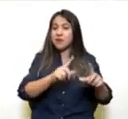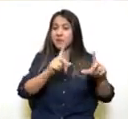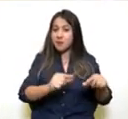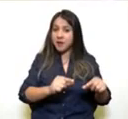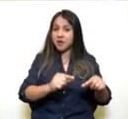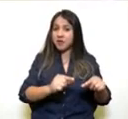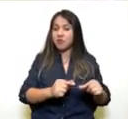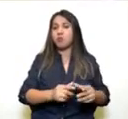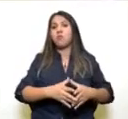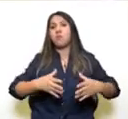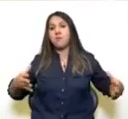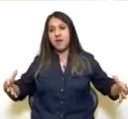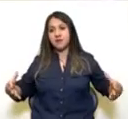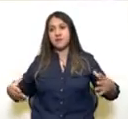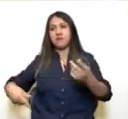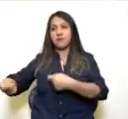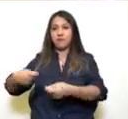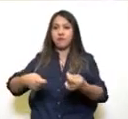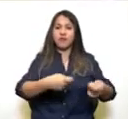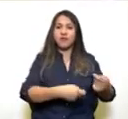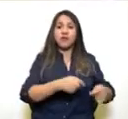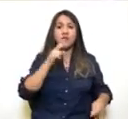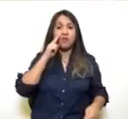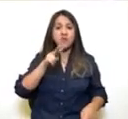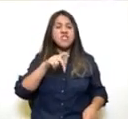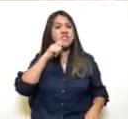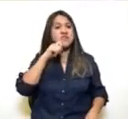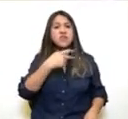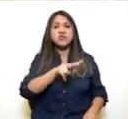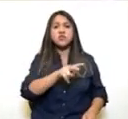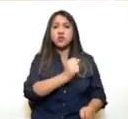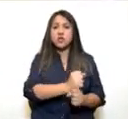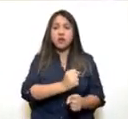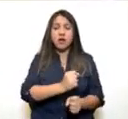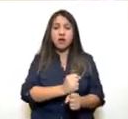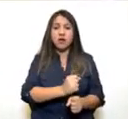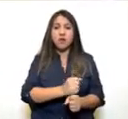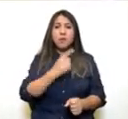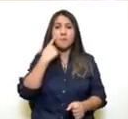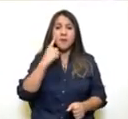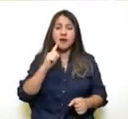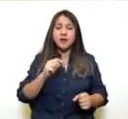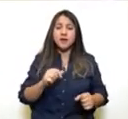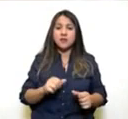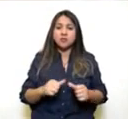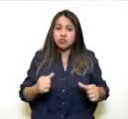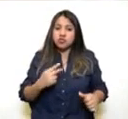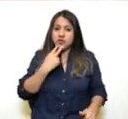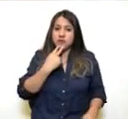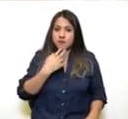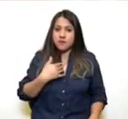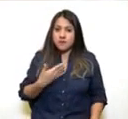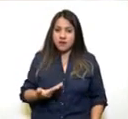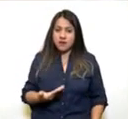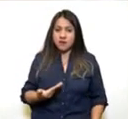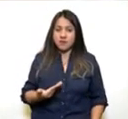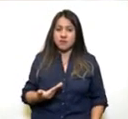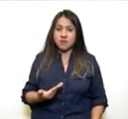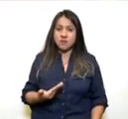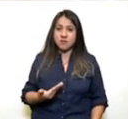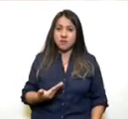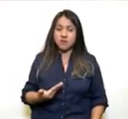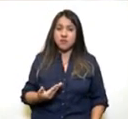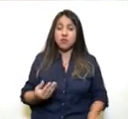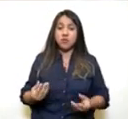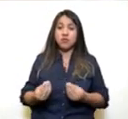o más cantidad lo ven como un trabajo como una subsistencia para ellos reciben